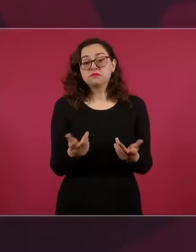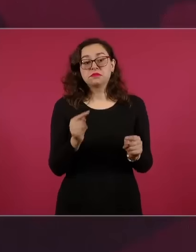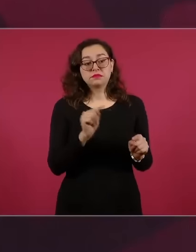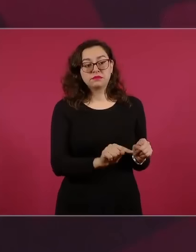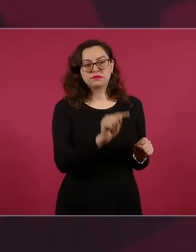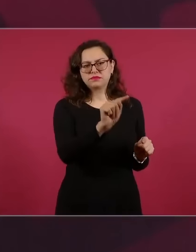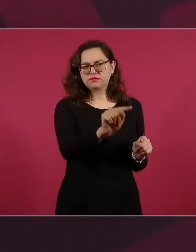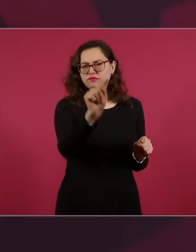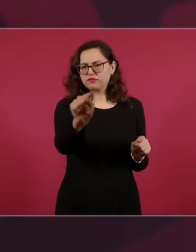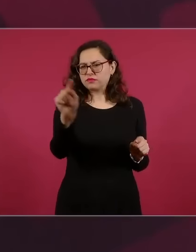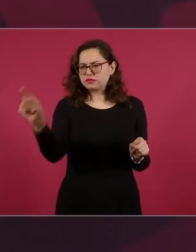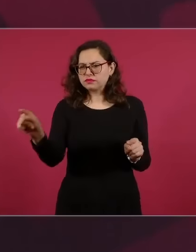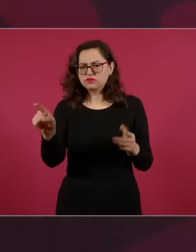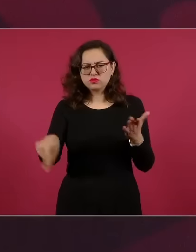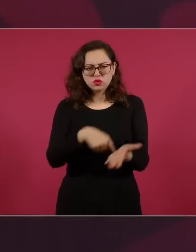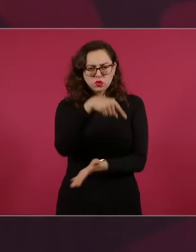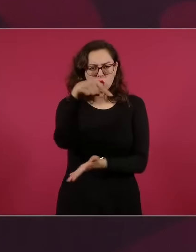las zonas